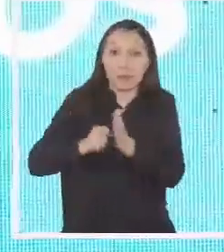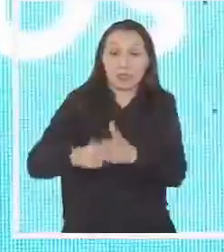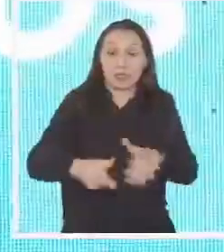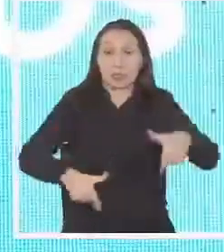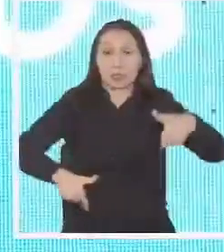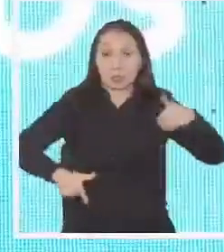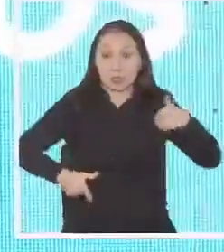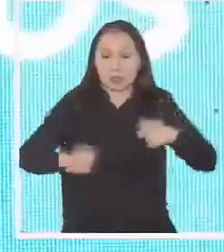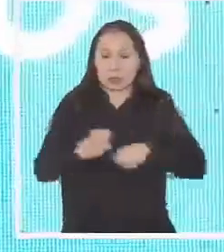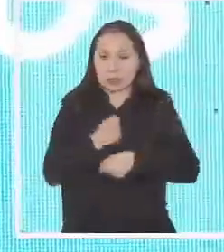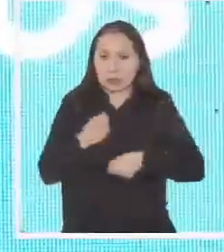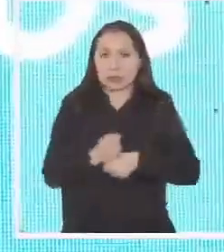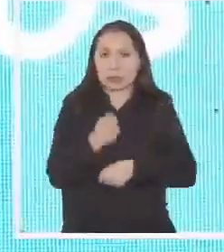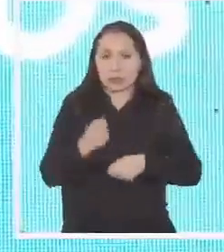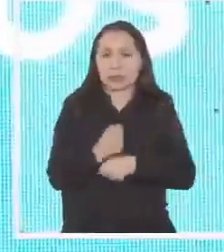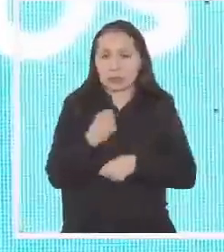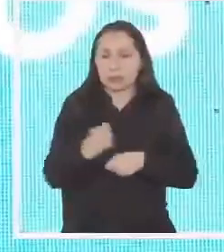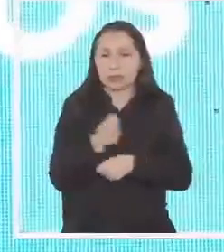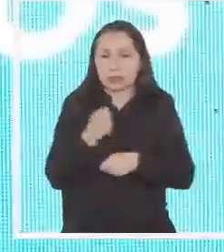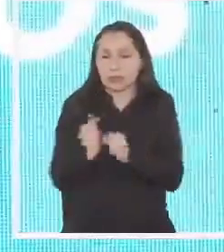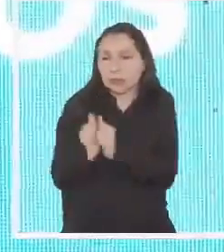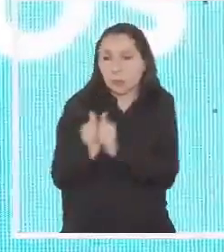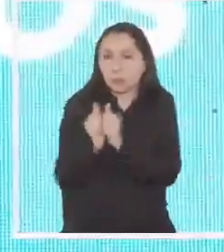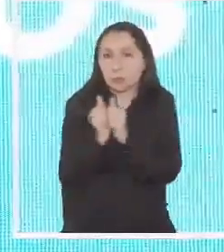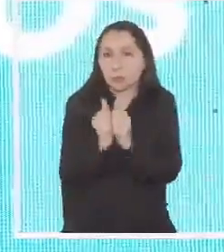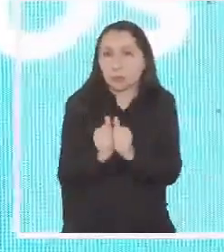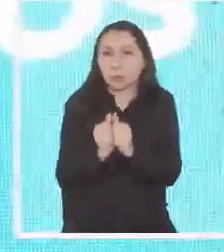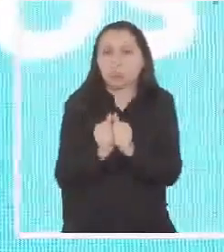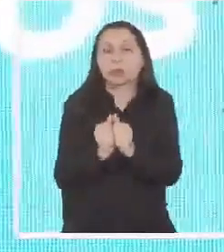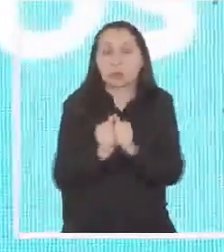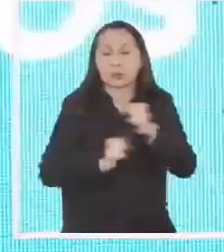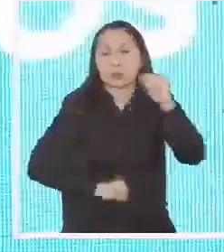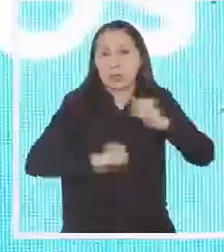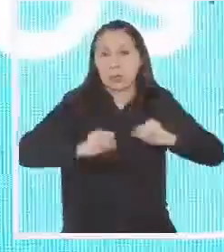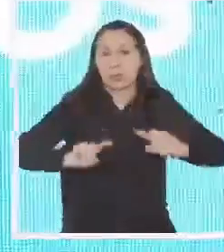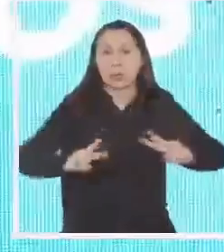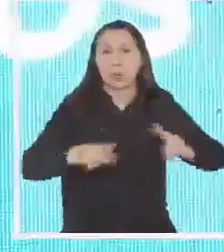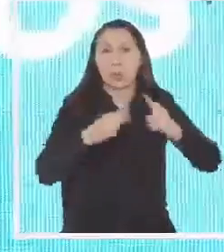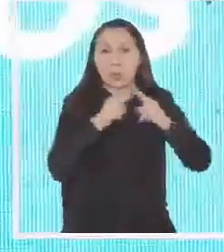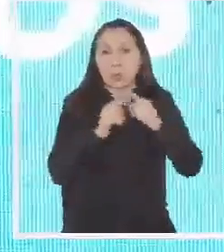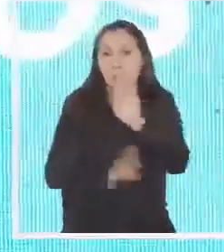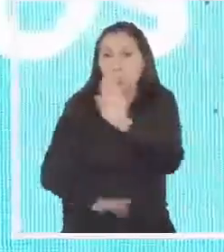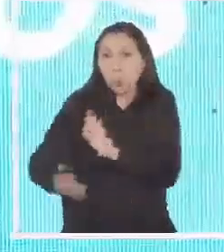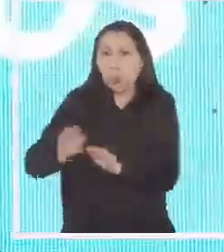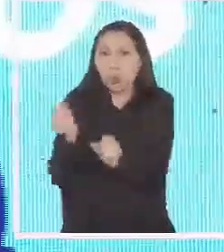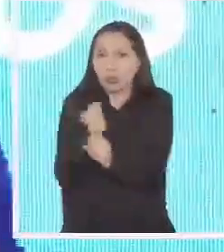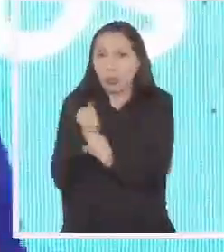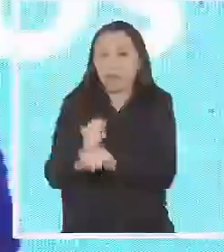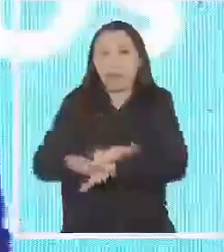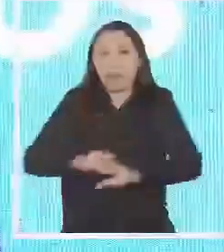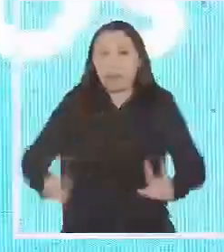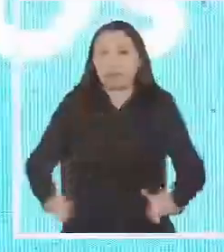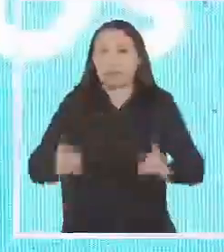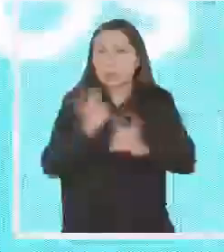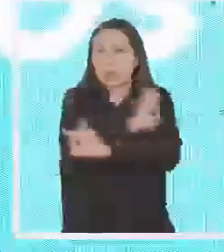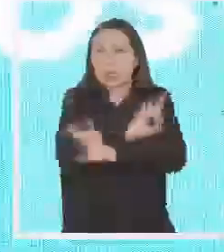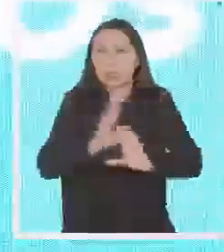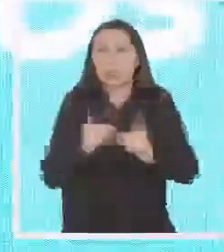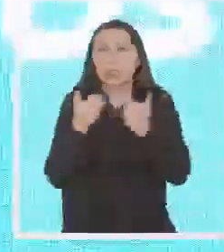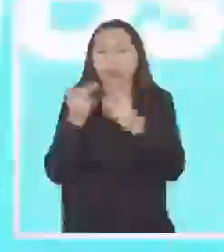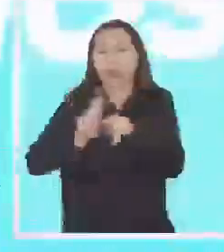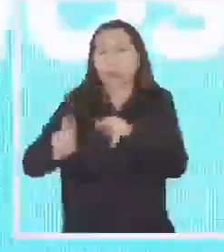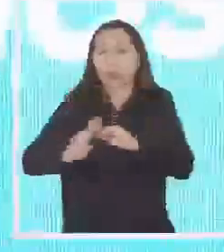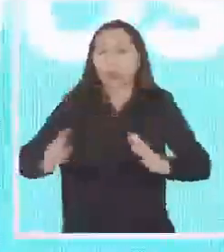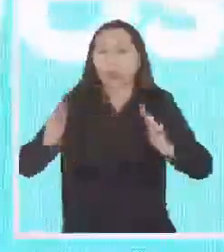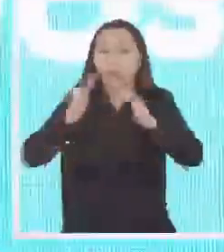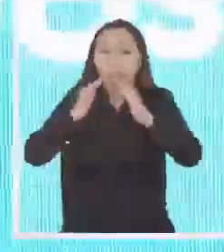gobierno, hemos trabajado codo a codo con el rubro de la construcción para proteger empleo, finalizar obras y entregar soluciones habitacionales a miles